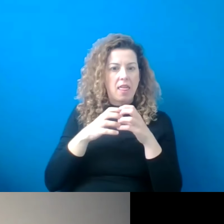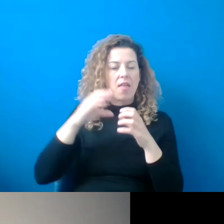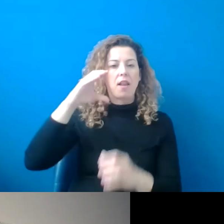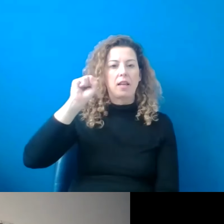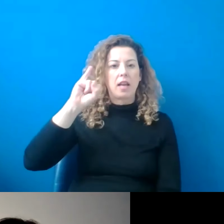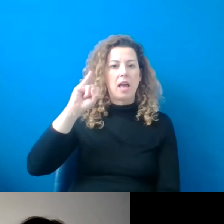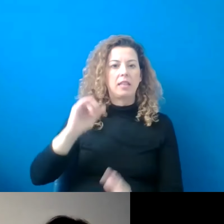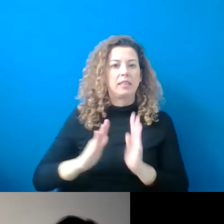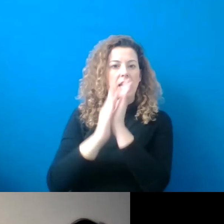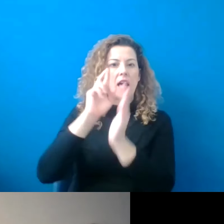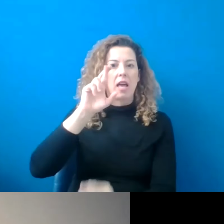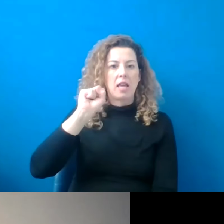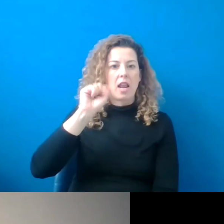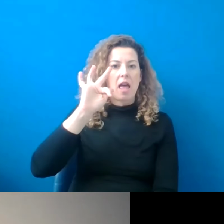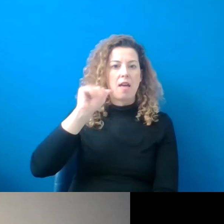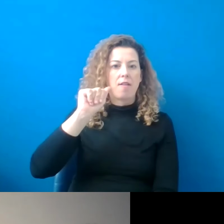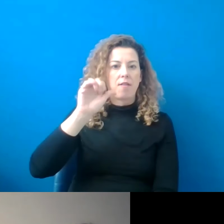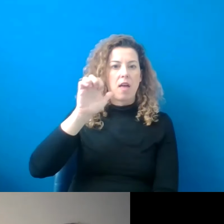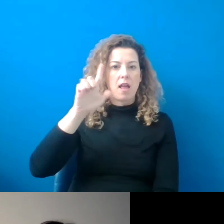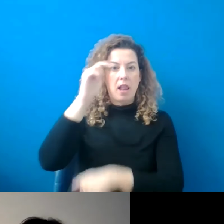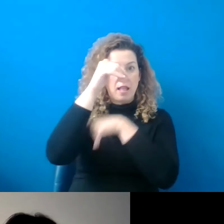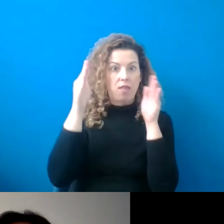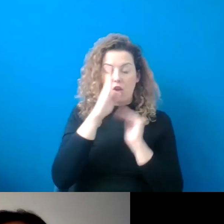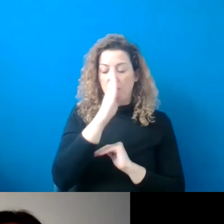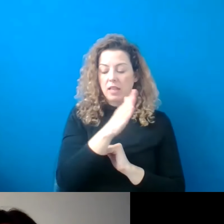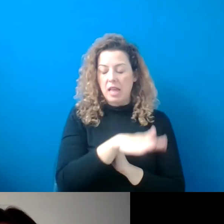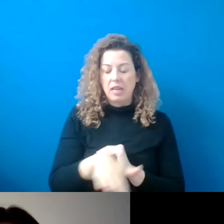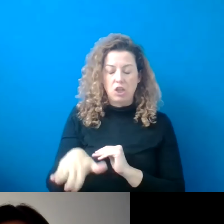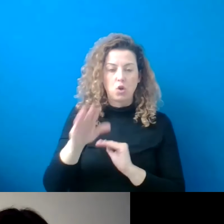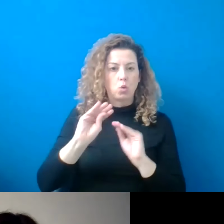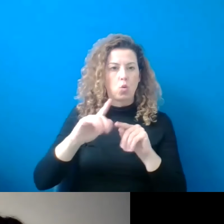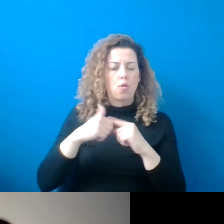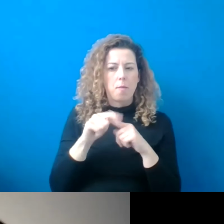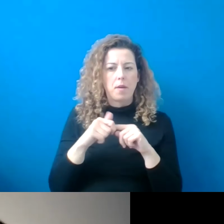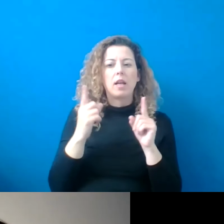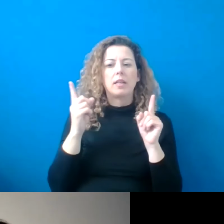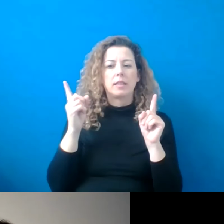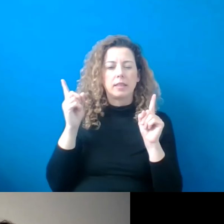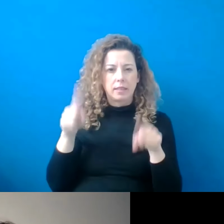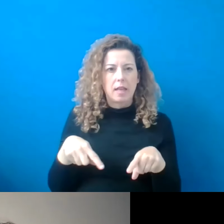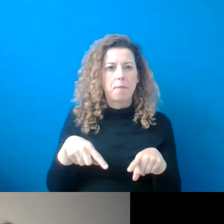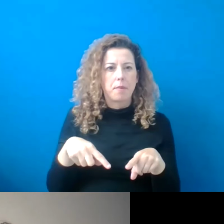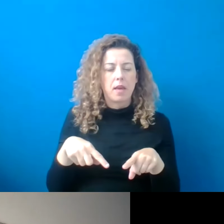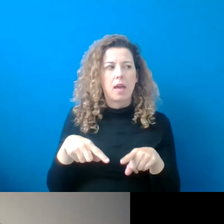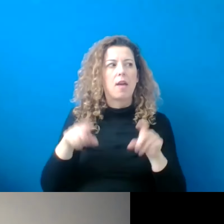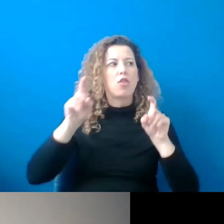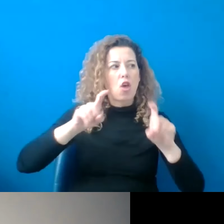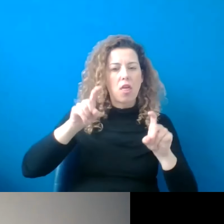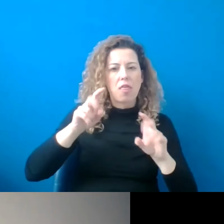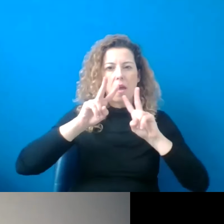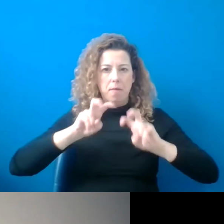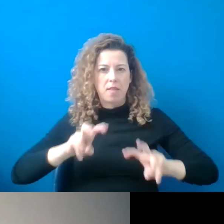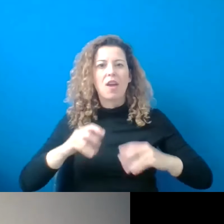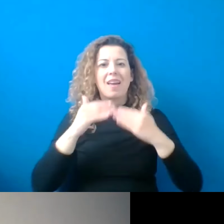con una amplia experiencia, no solo en la atención directa a niños y a niñas con TEA y sus familias, sino también en el ámbito de la docencia y la investigación.